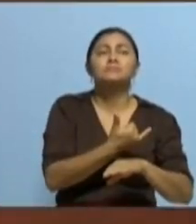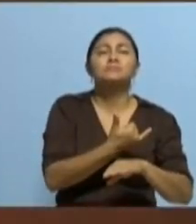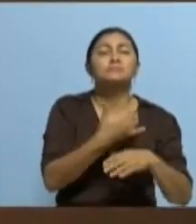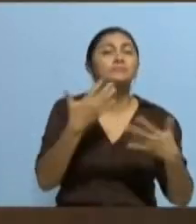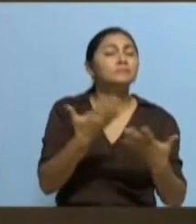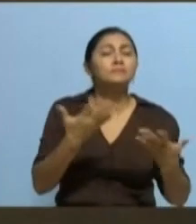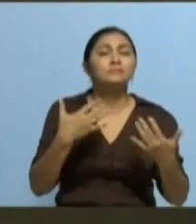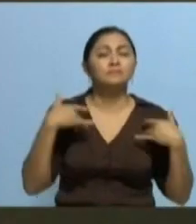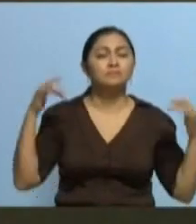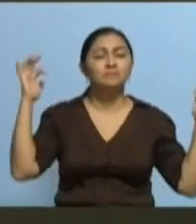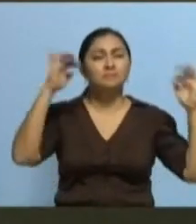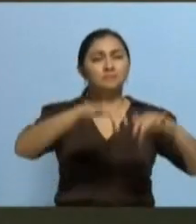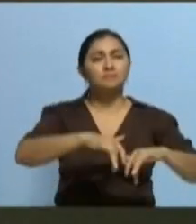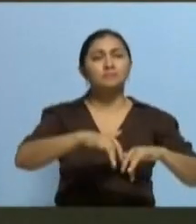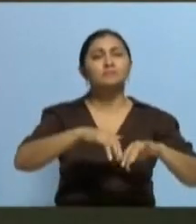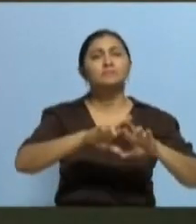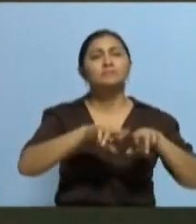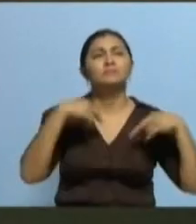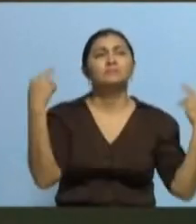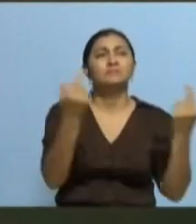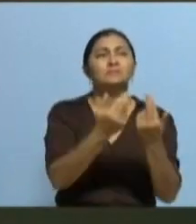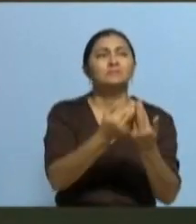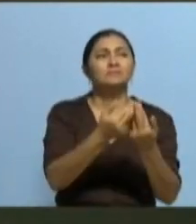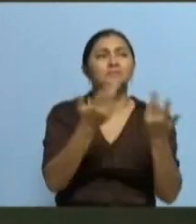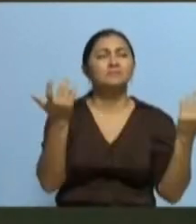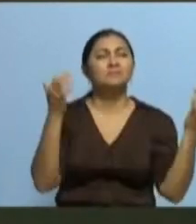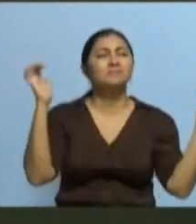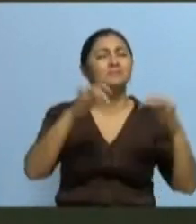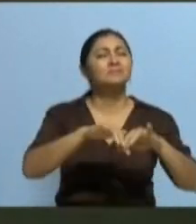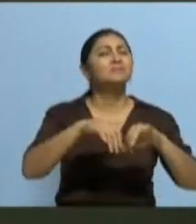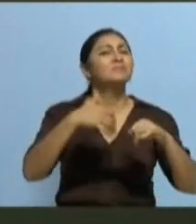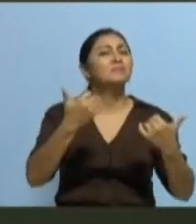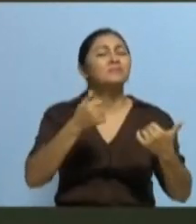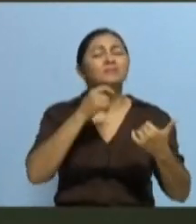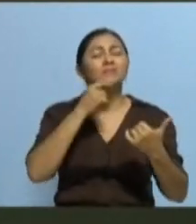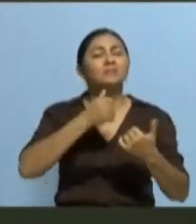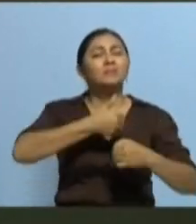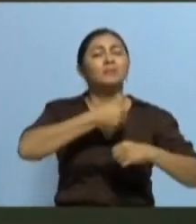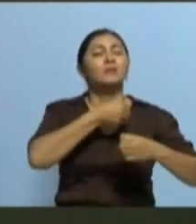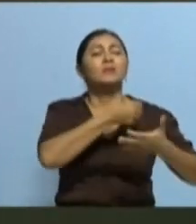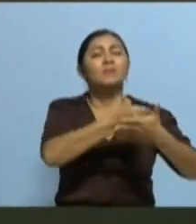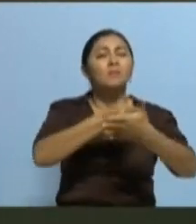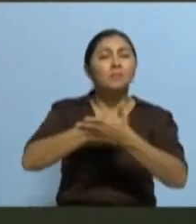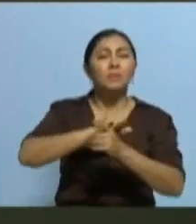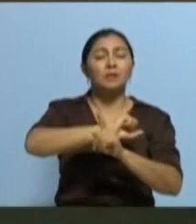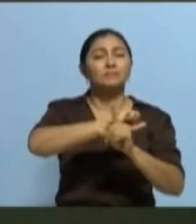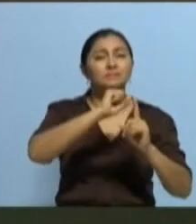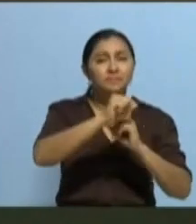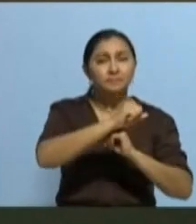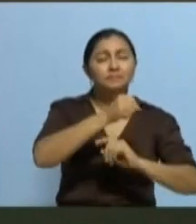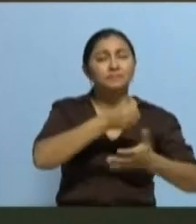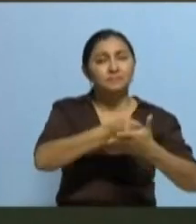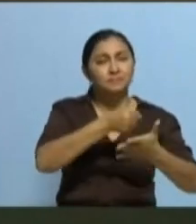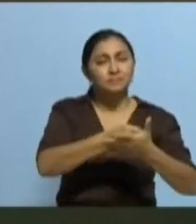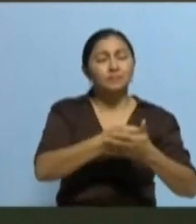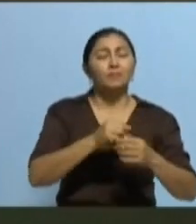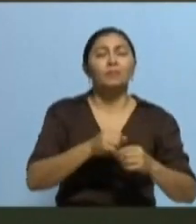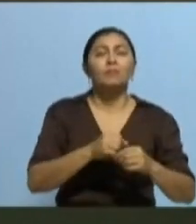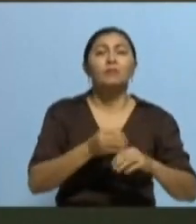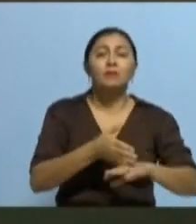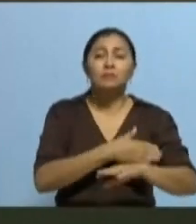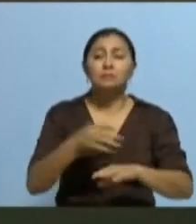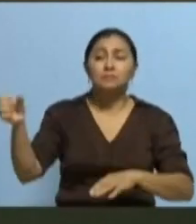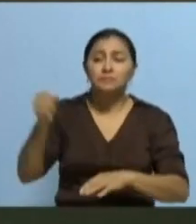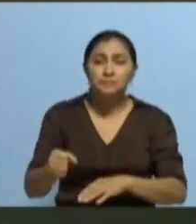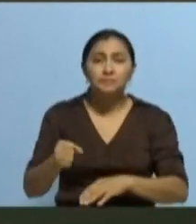cumbre de gestoras sociales, estuvimos hablando con la vicepresidenta de la República y con la primera dama del departamento. Han